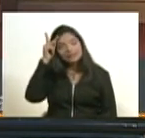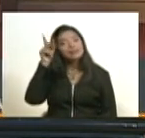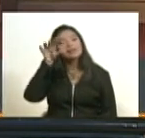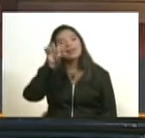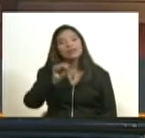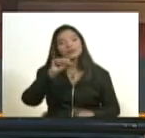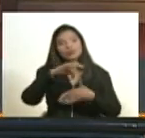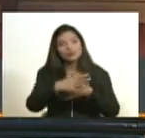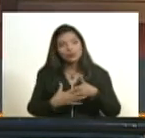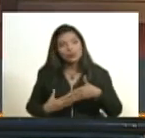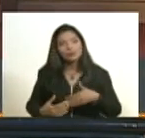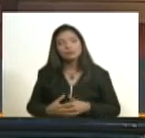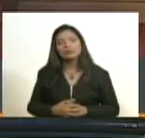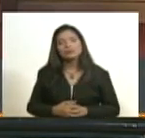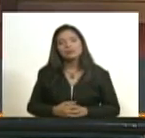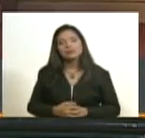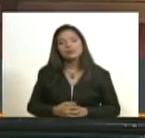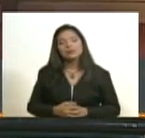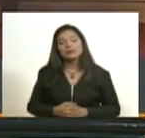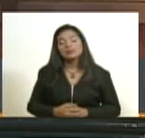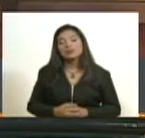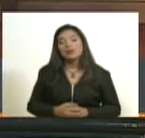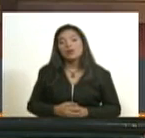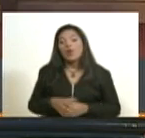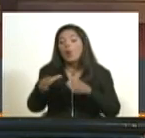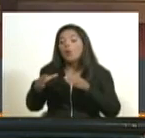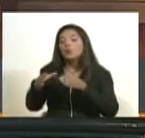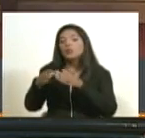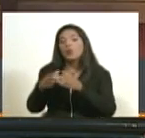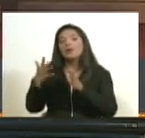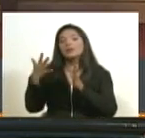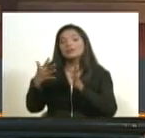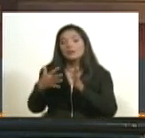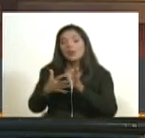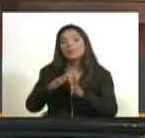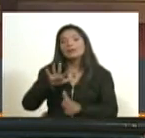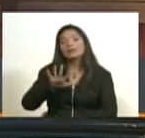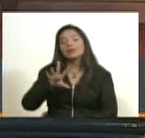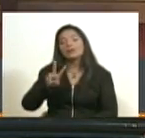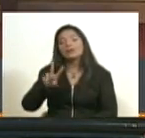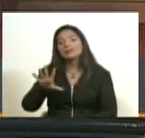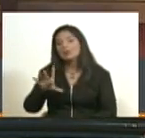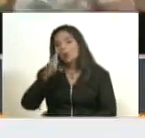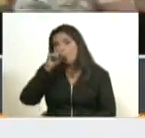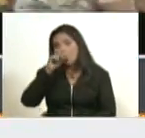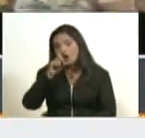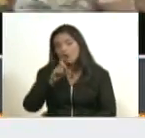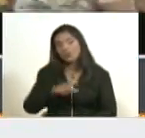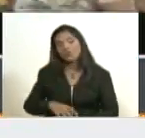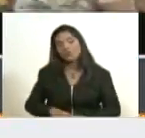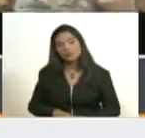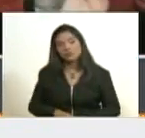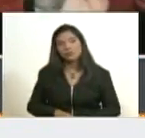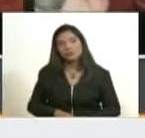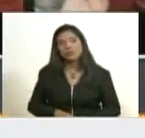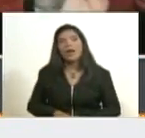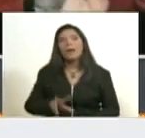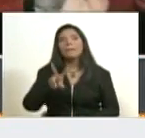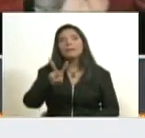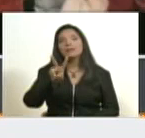¿Qué vele la cara, no? Una civilización de 5.525 años. Tuvimos entonces, en ese 21 de